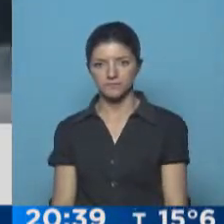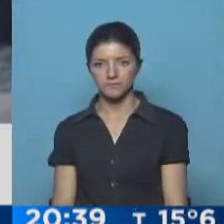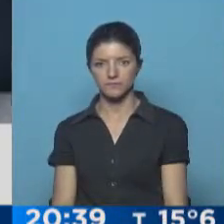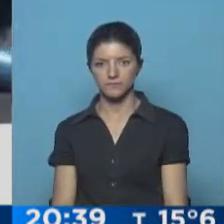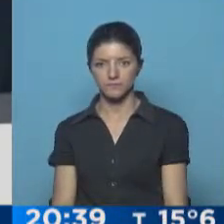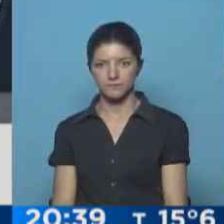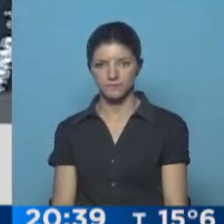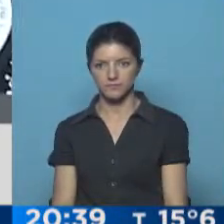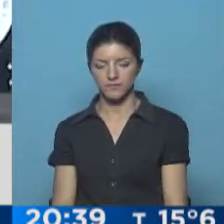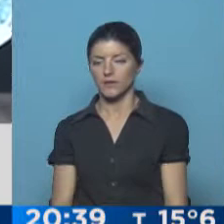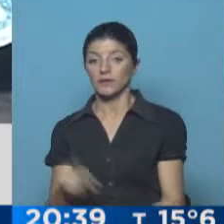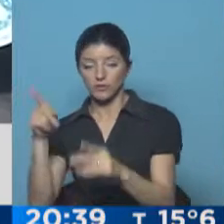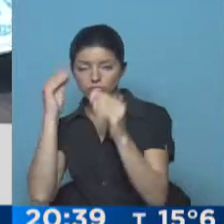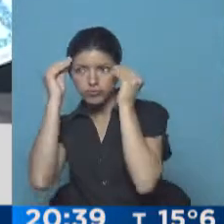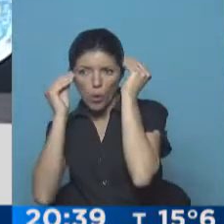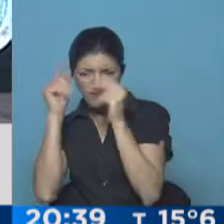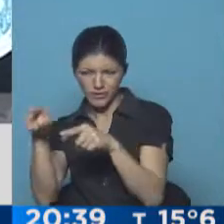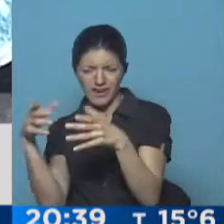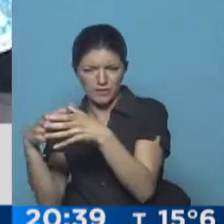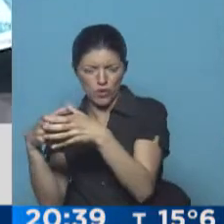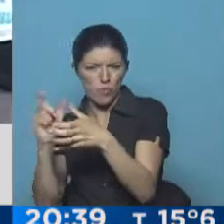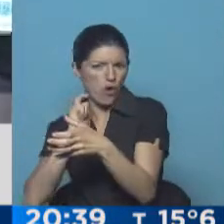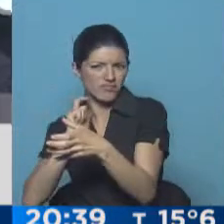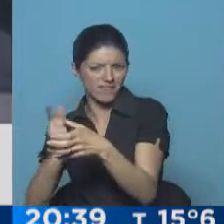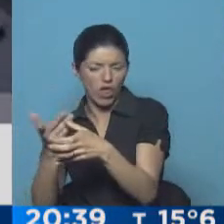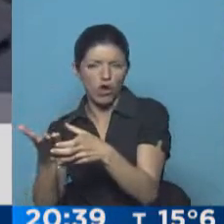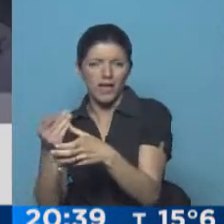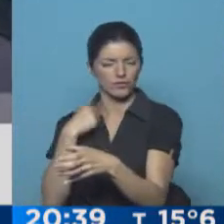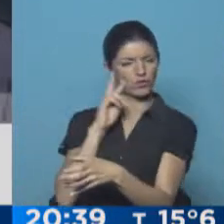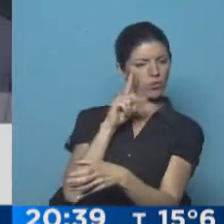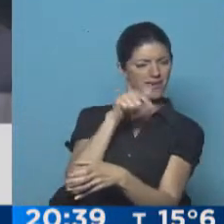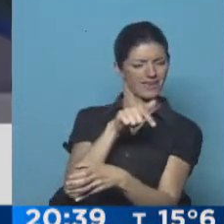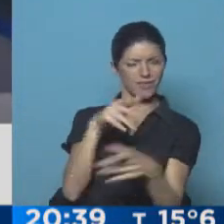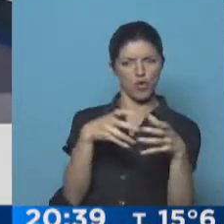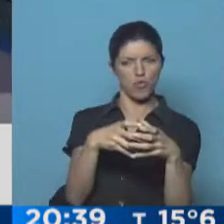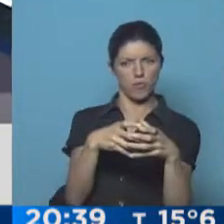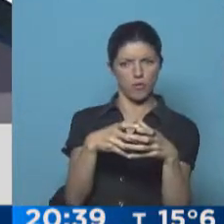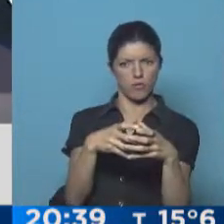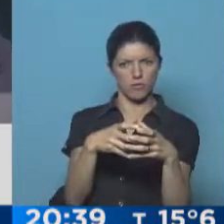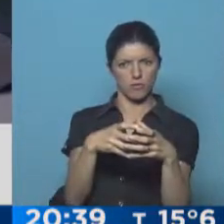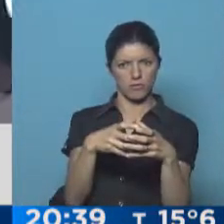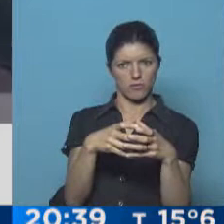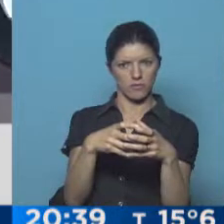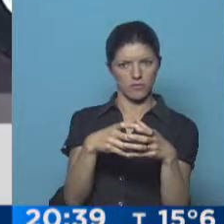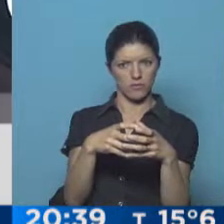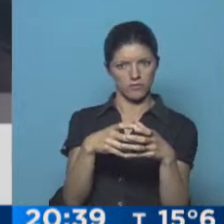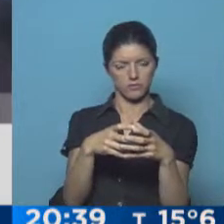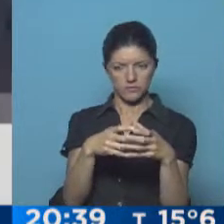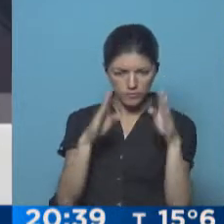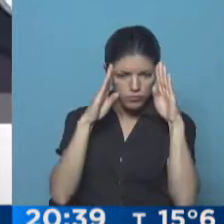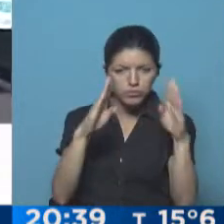le genera una gran preocupación. Entonces, cuando ven que esto tiende a un debate de estas dos visiones del